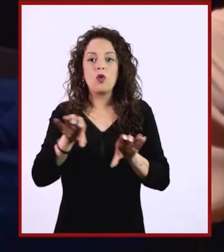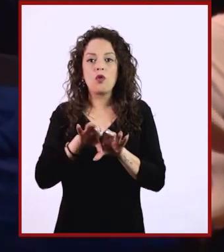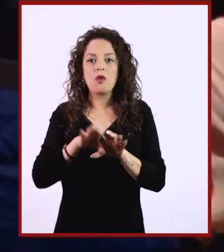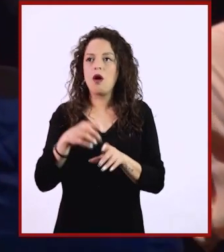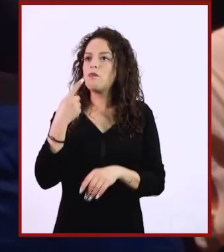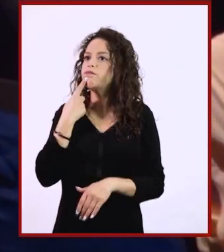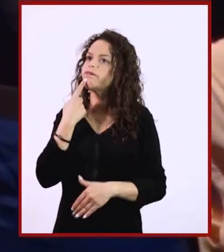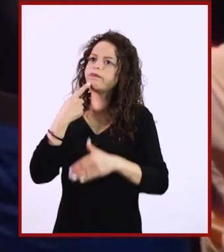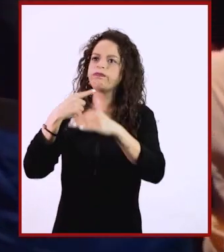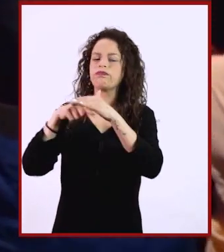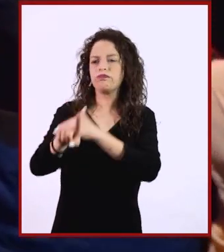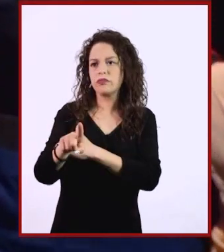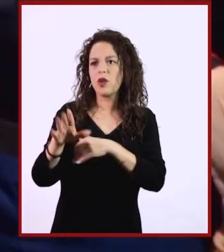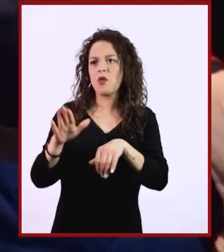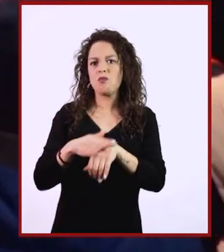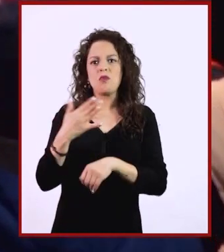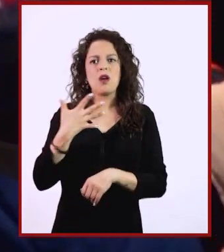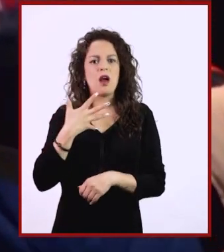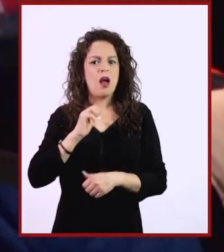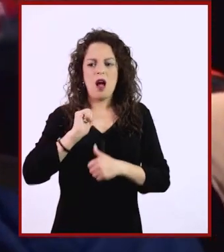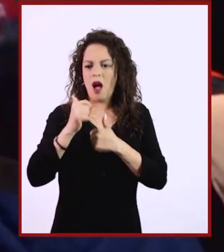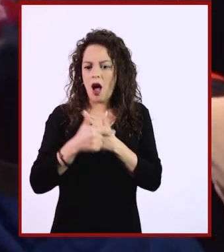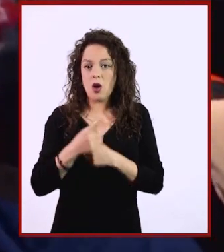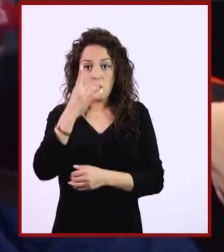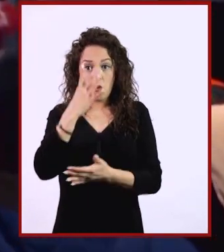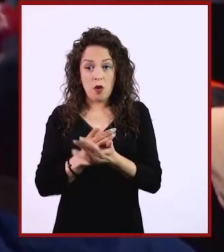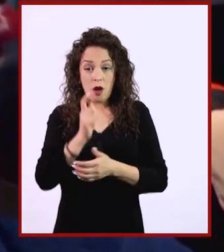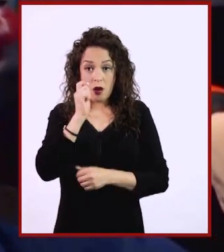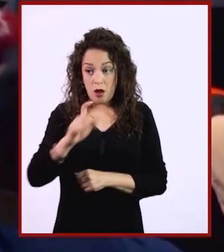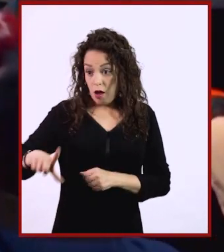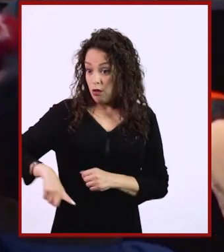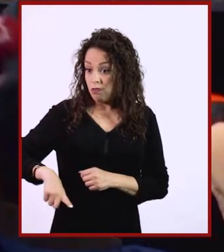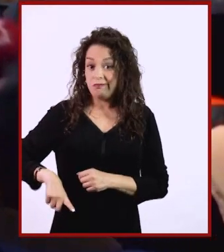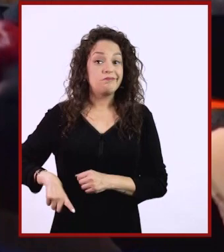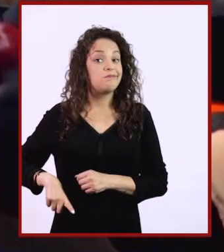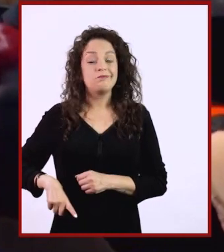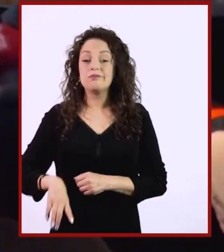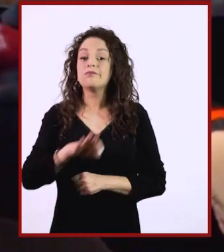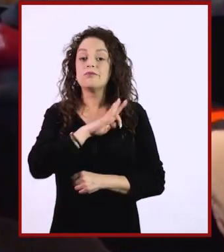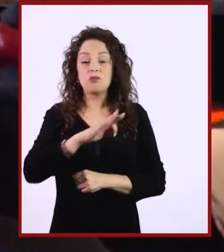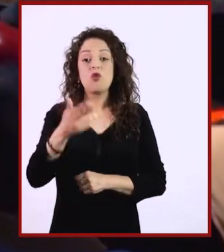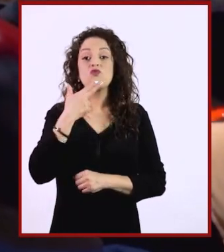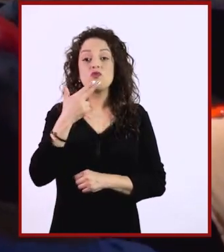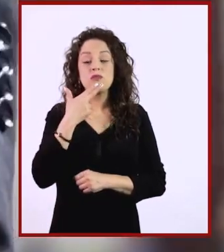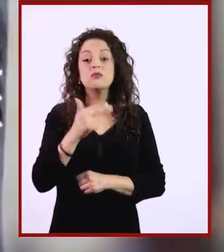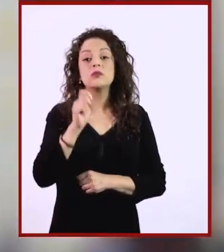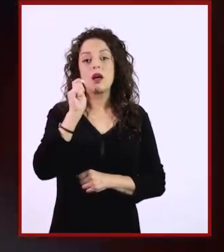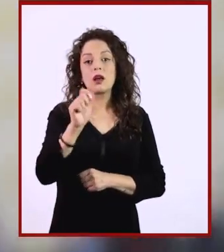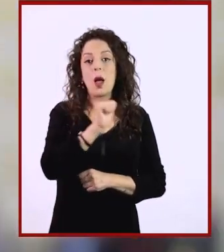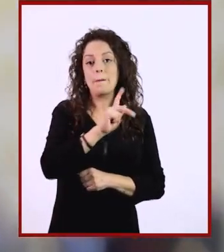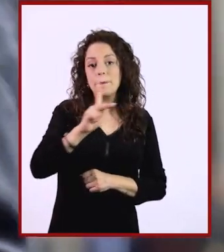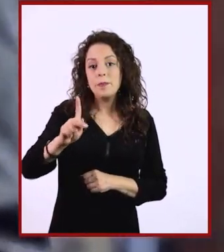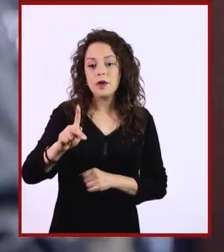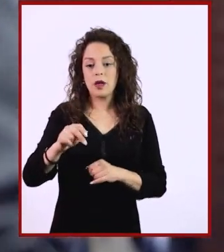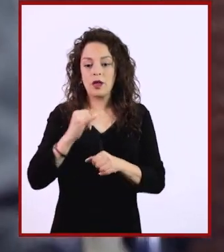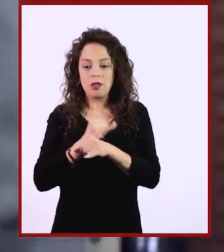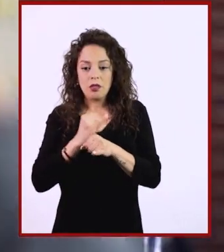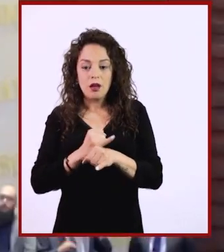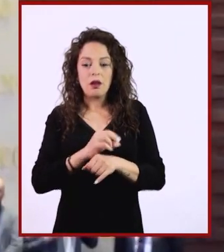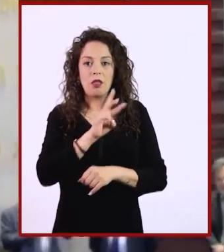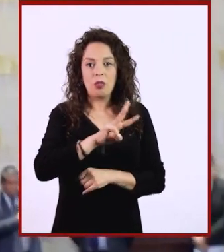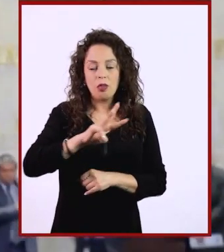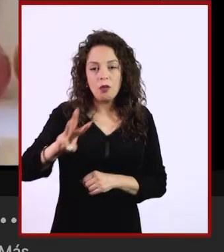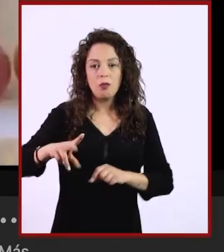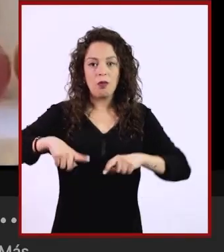pues ciertas cosas, no nada más a los estados, sino pues incluso utilizando plataformas internacionales, ¿no? Cómo